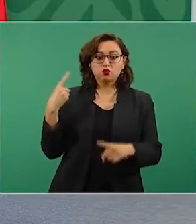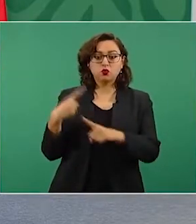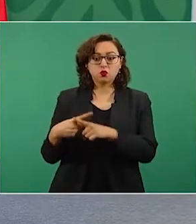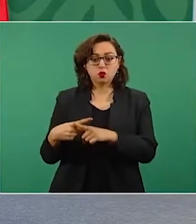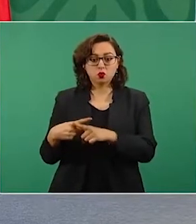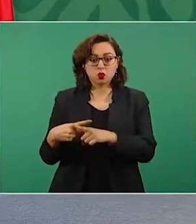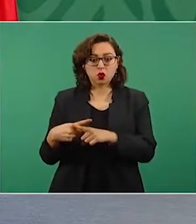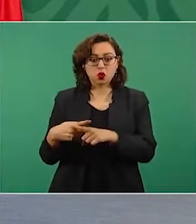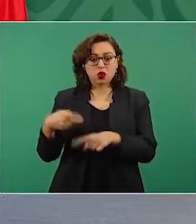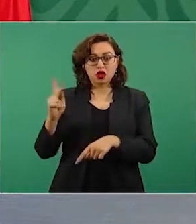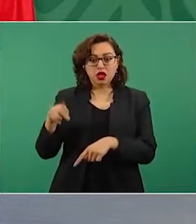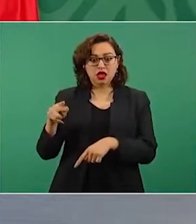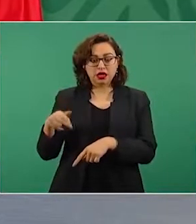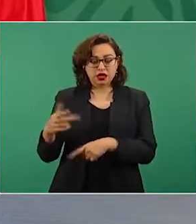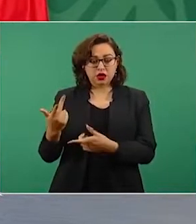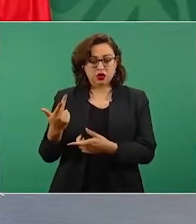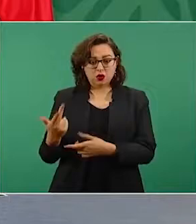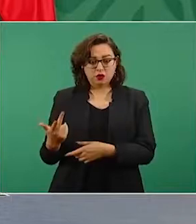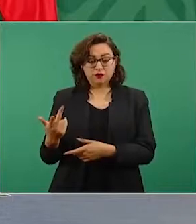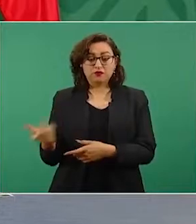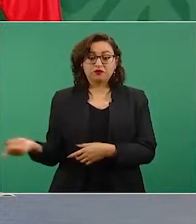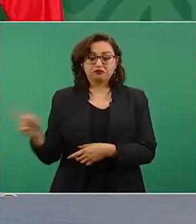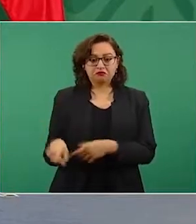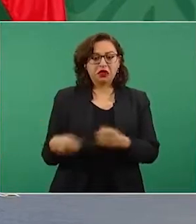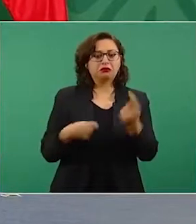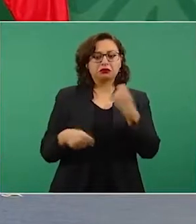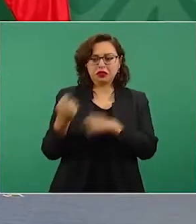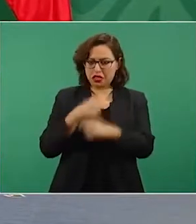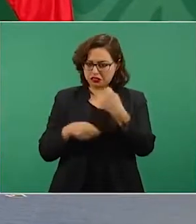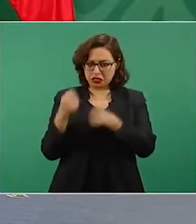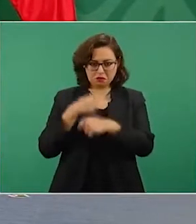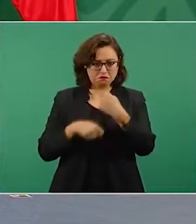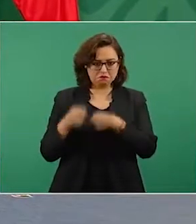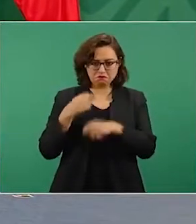Esta es una tienda de barrotes,